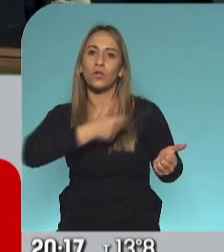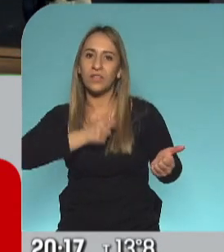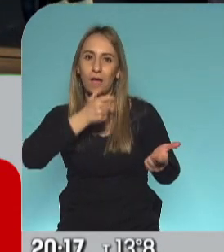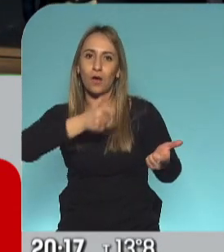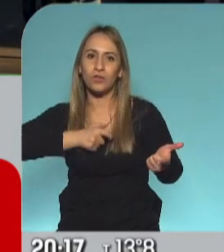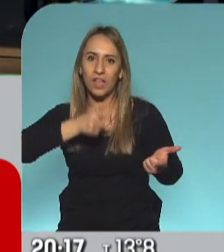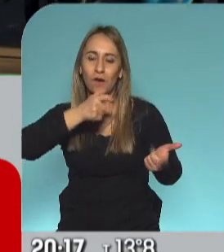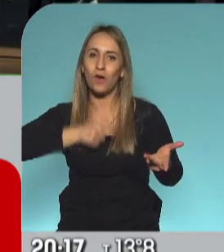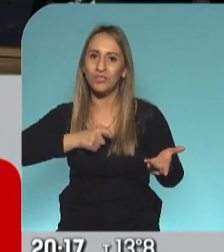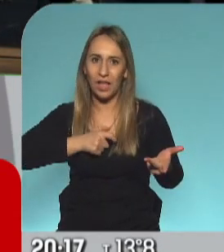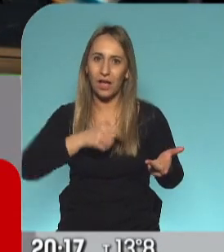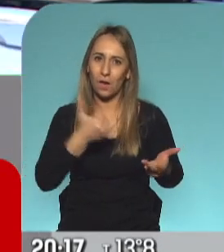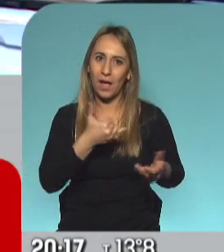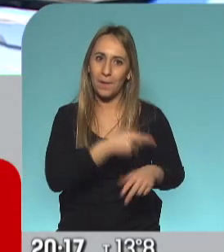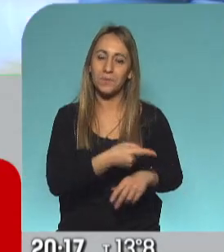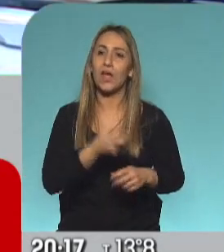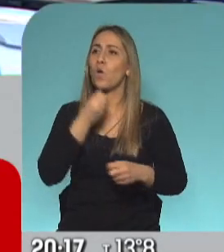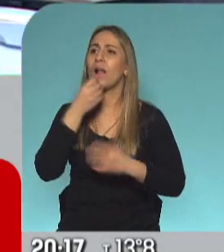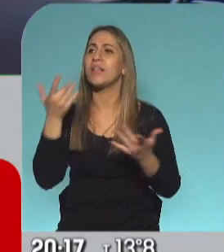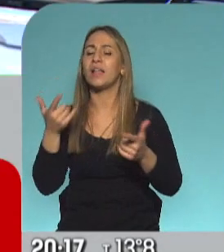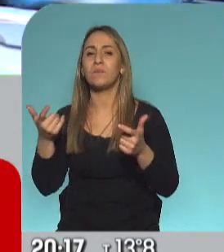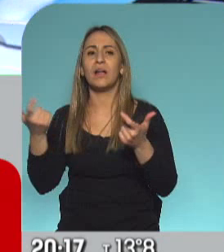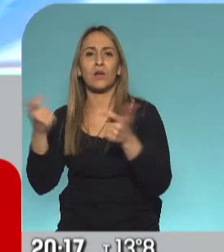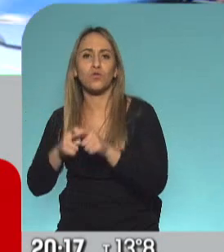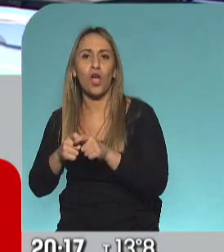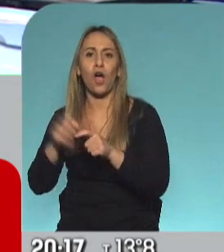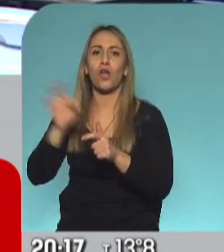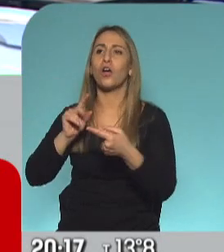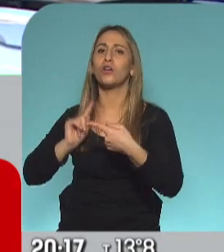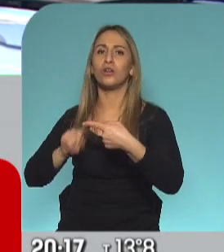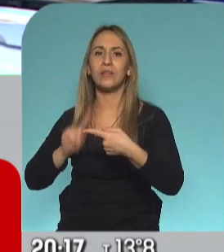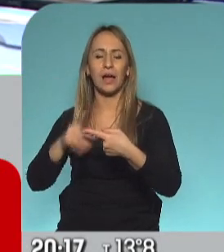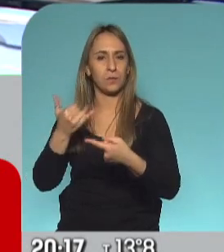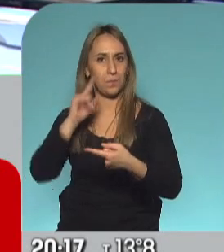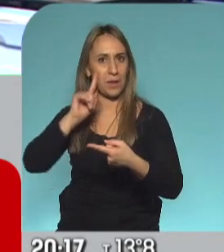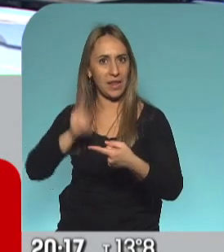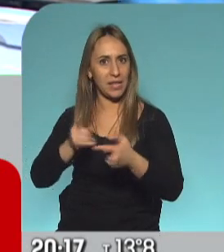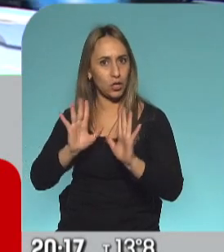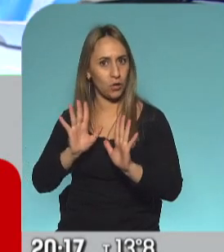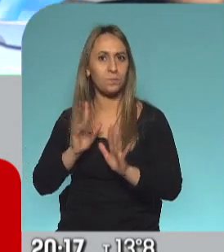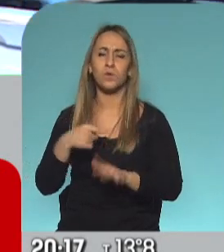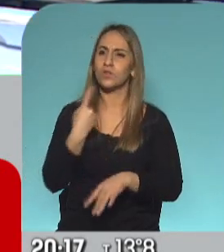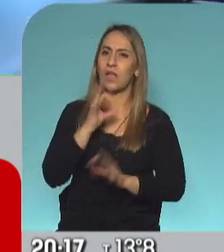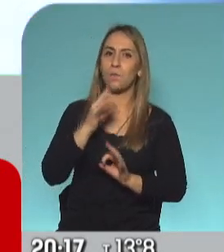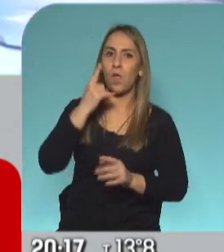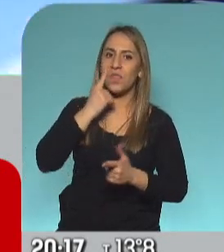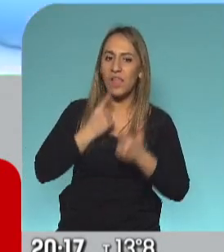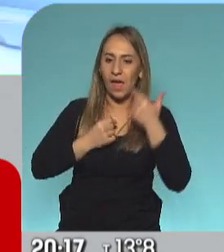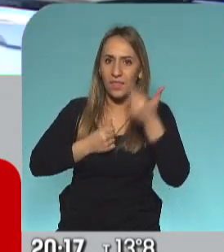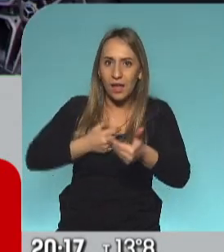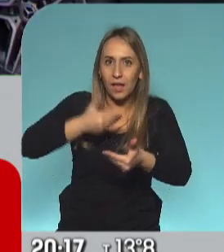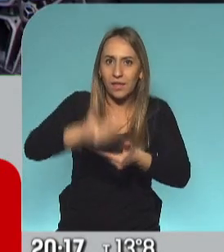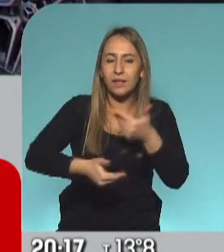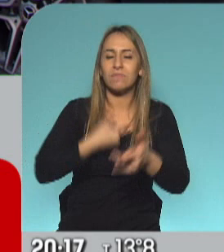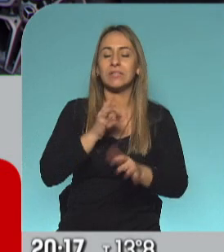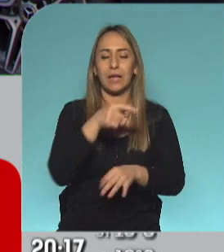tener cualquier reunión social, cualquier contacto. Y día a día sabemos de su preocupación por